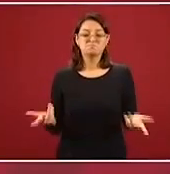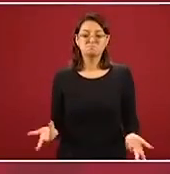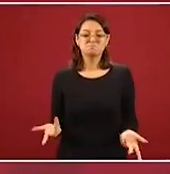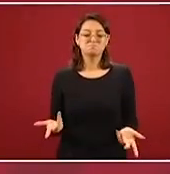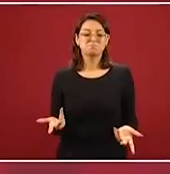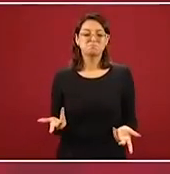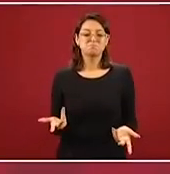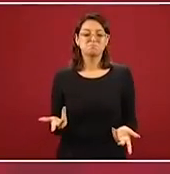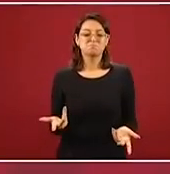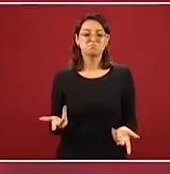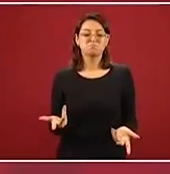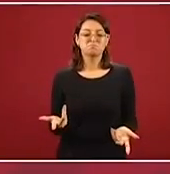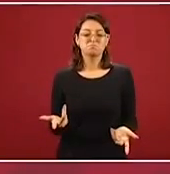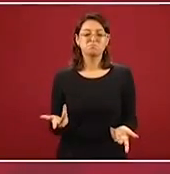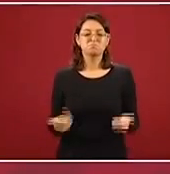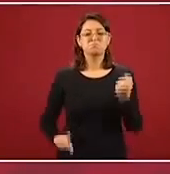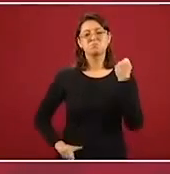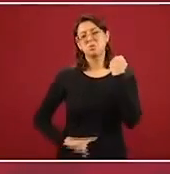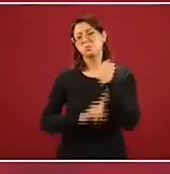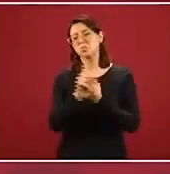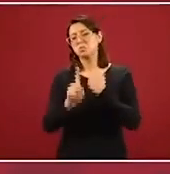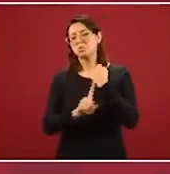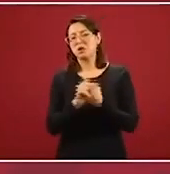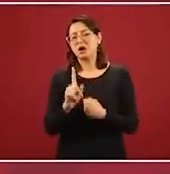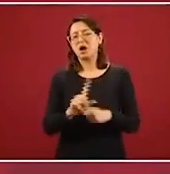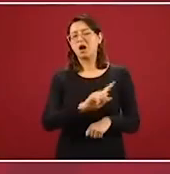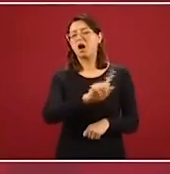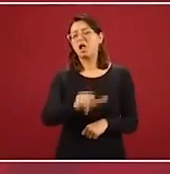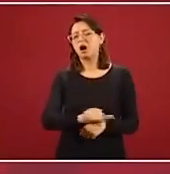problema que se soslaya, estalla.